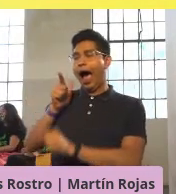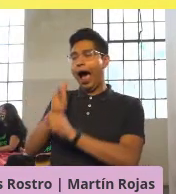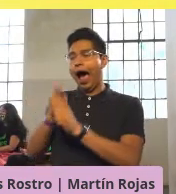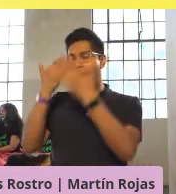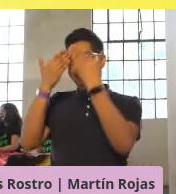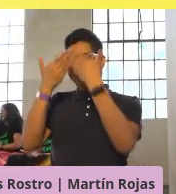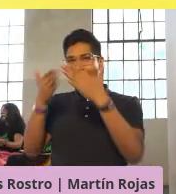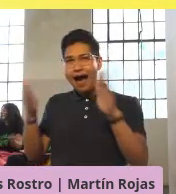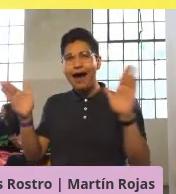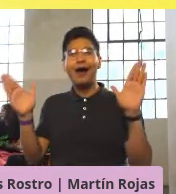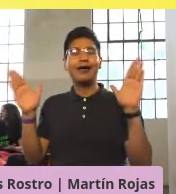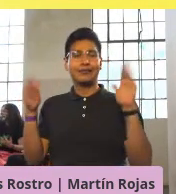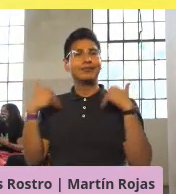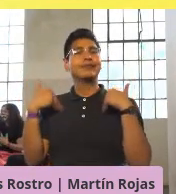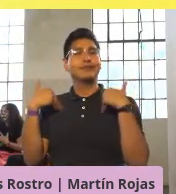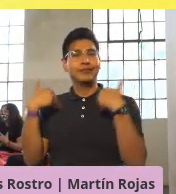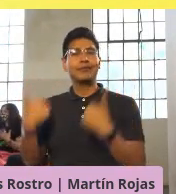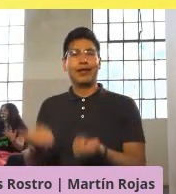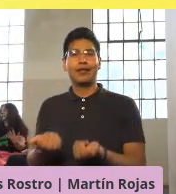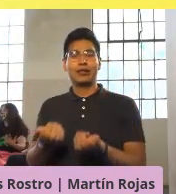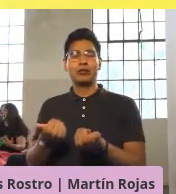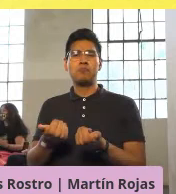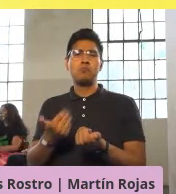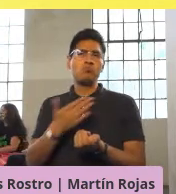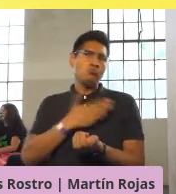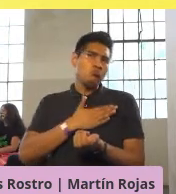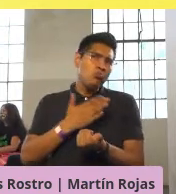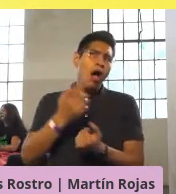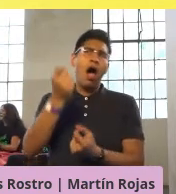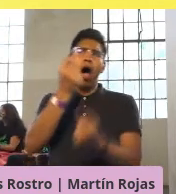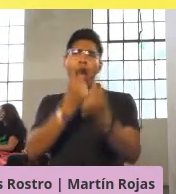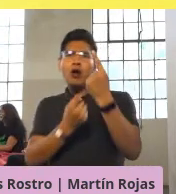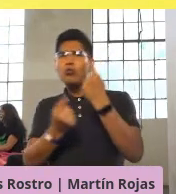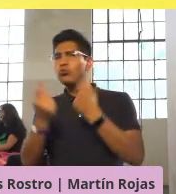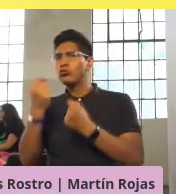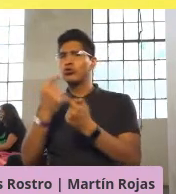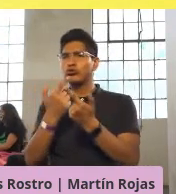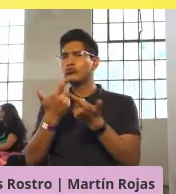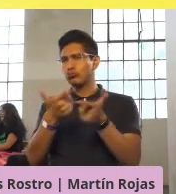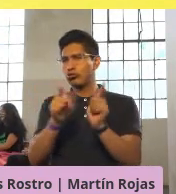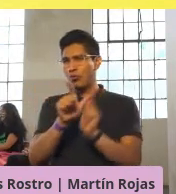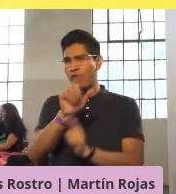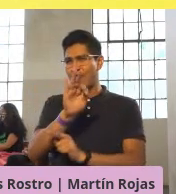esto, ¿no? O sea, sé que tal vez sean para algunas de las fieras los pininos